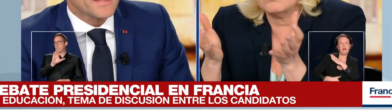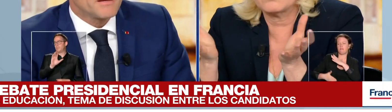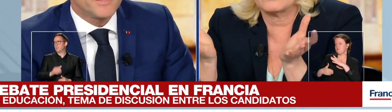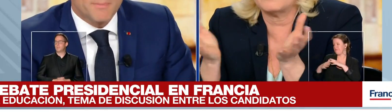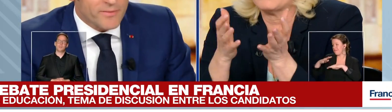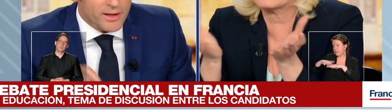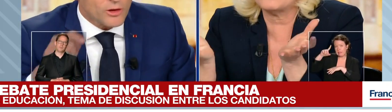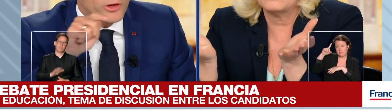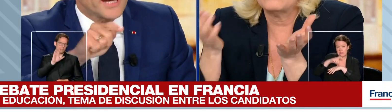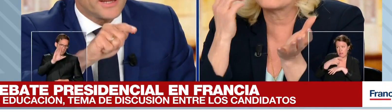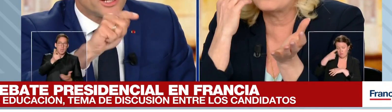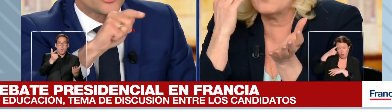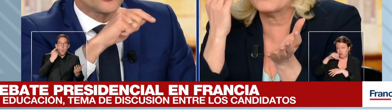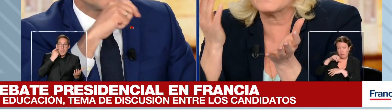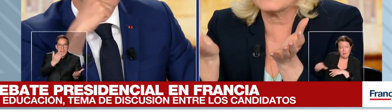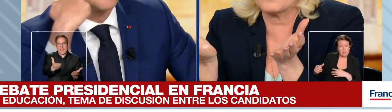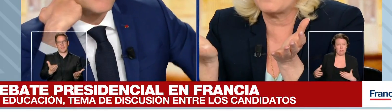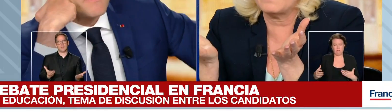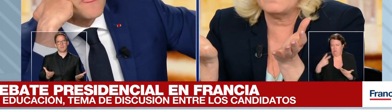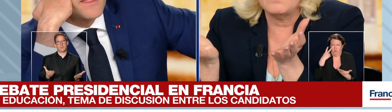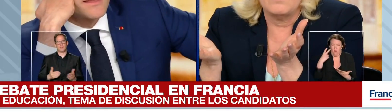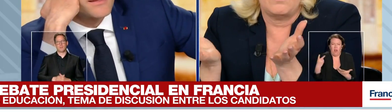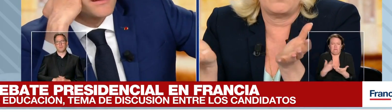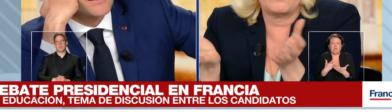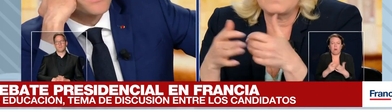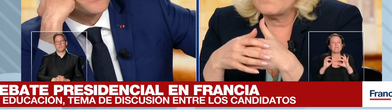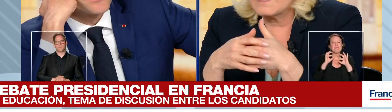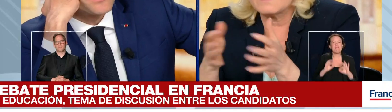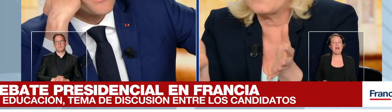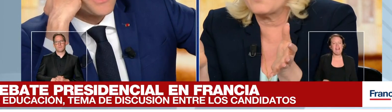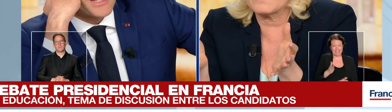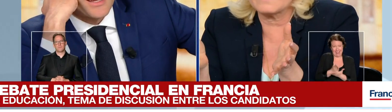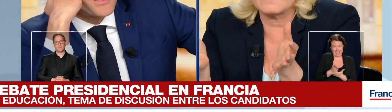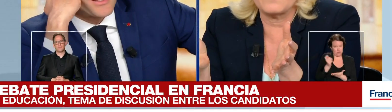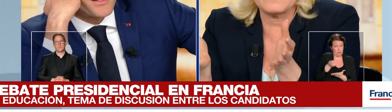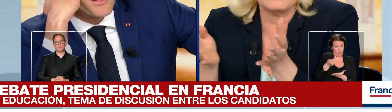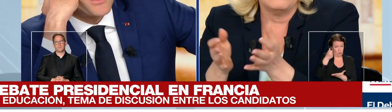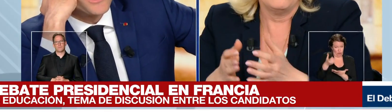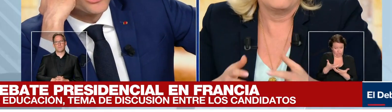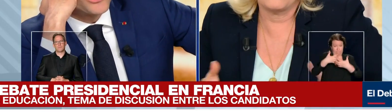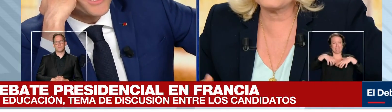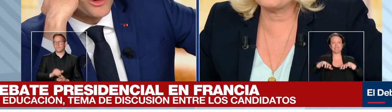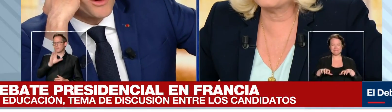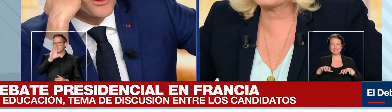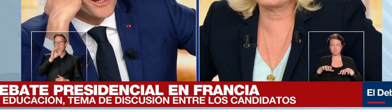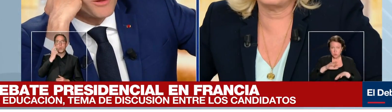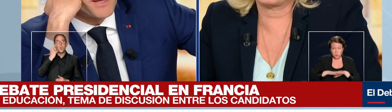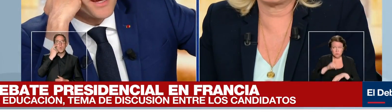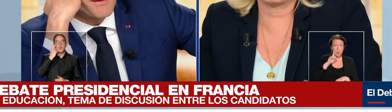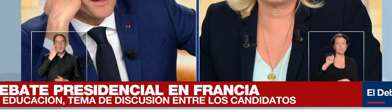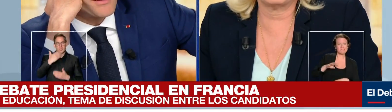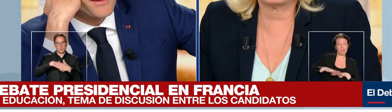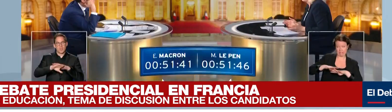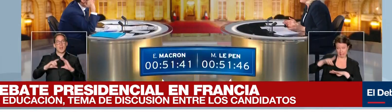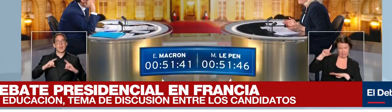justamente todo para la zona rural, las ciudades. Lo que yo digo. Mire las cosas. Por ejemplo, duplicar las clases de primaria, usted lo reservó para